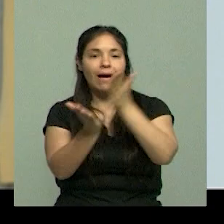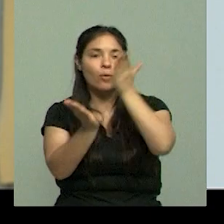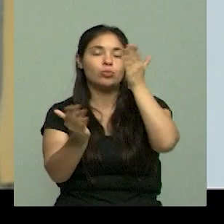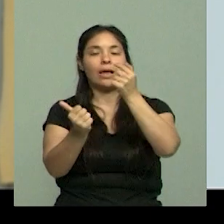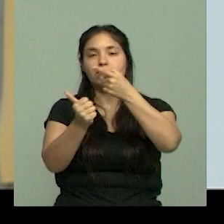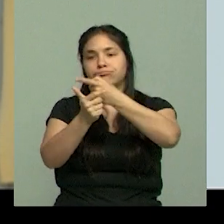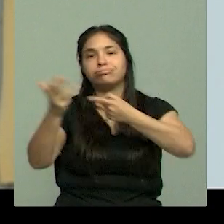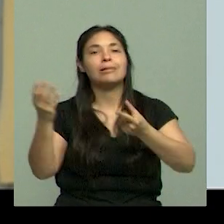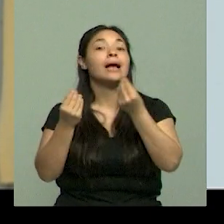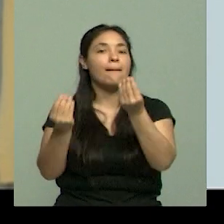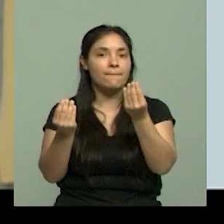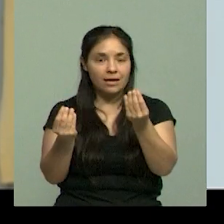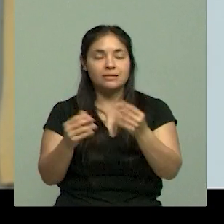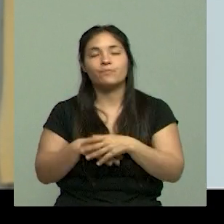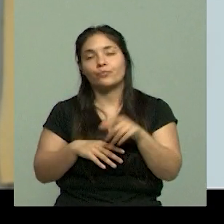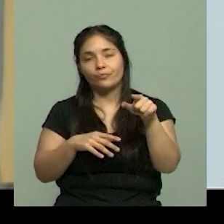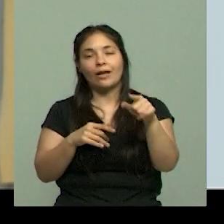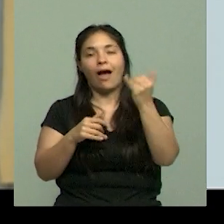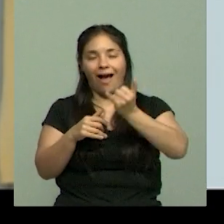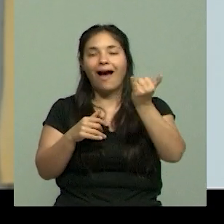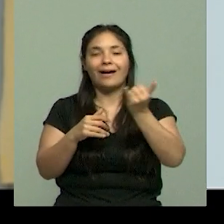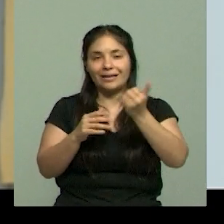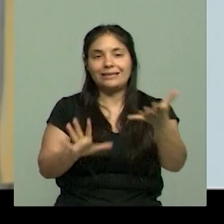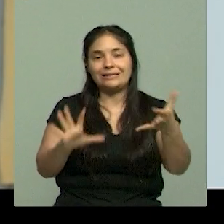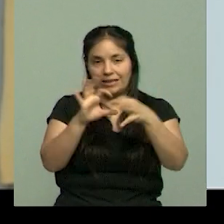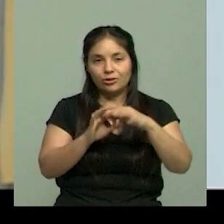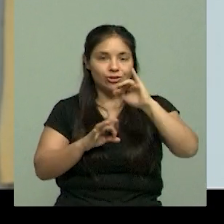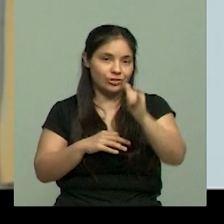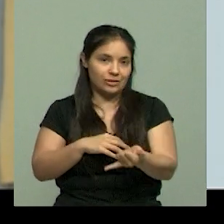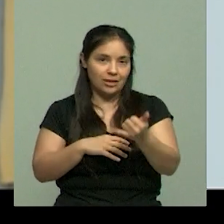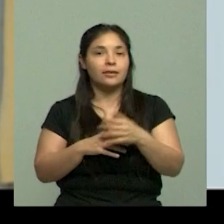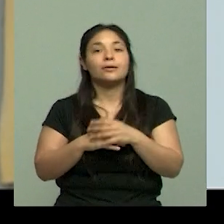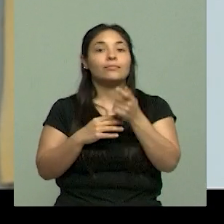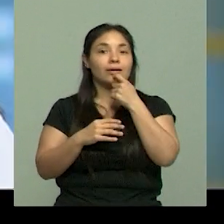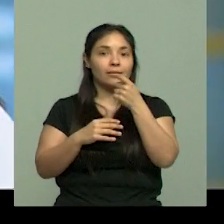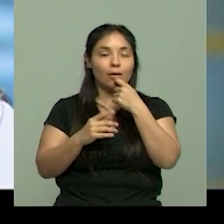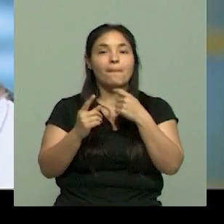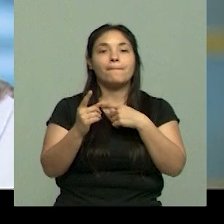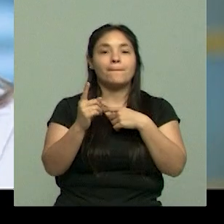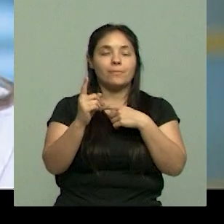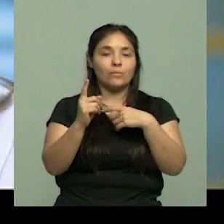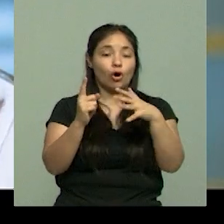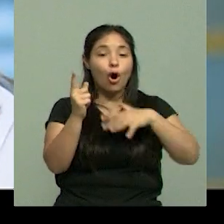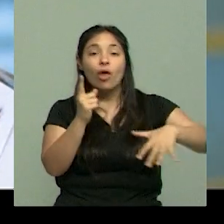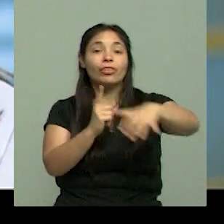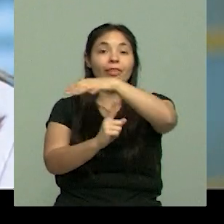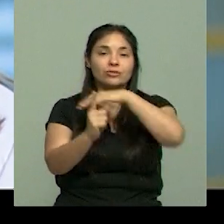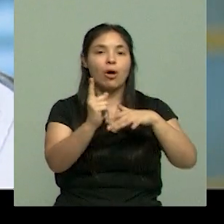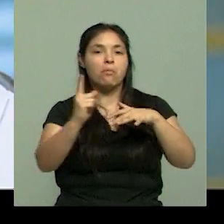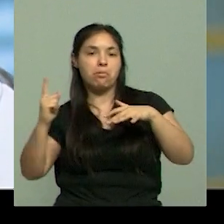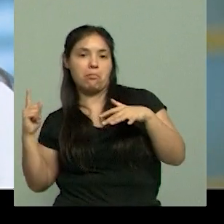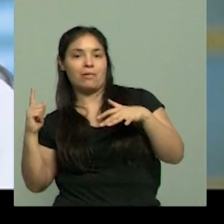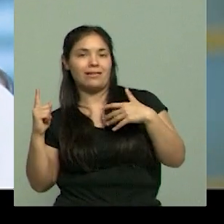influencia enorme, ¿sí? Porque es muy difícil poder ver una persona aislada de todo su contexto, ya sea el